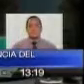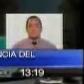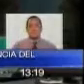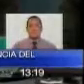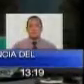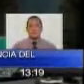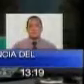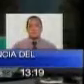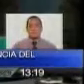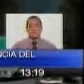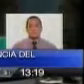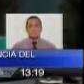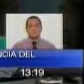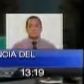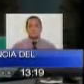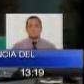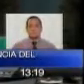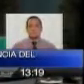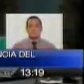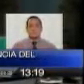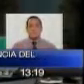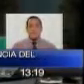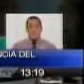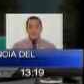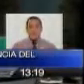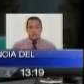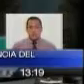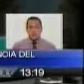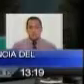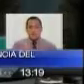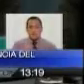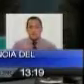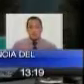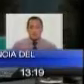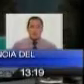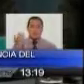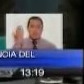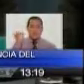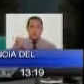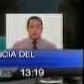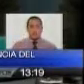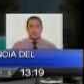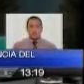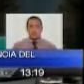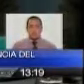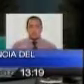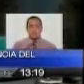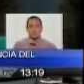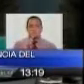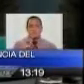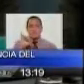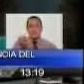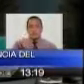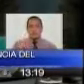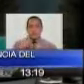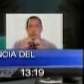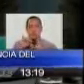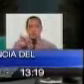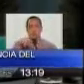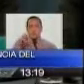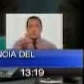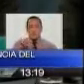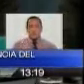determinar que la actuación de los comandos Chavín de Huántar en este caso fue